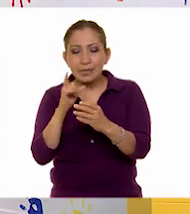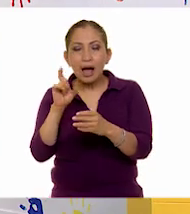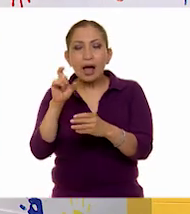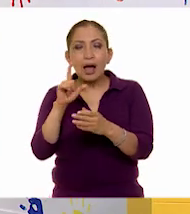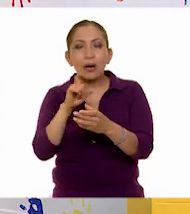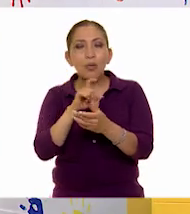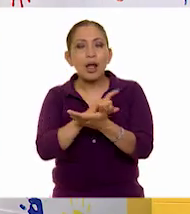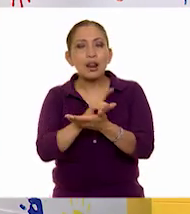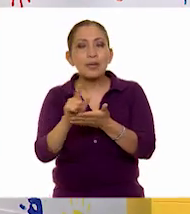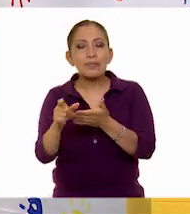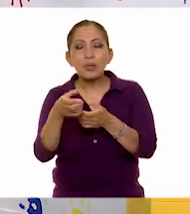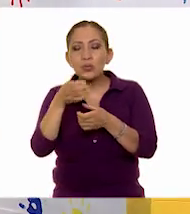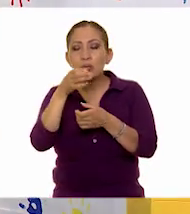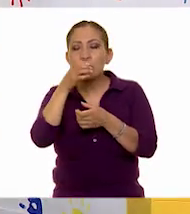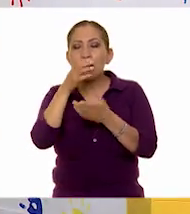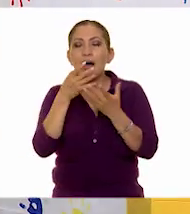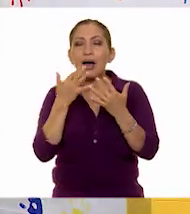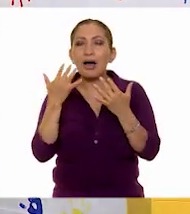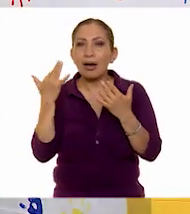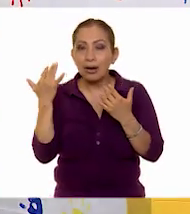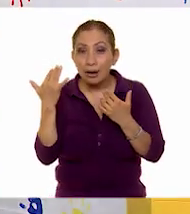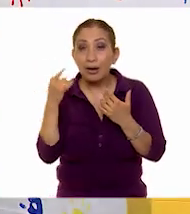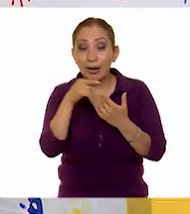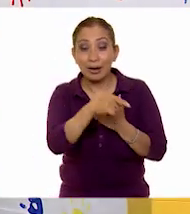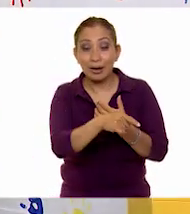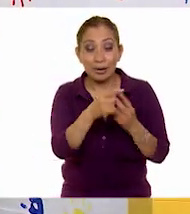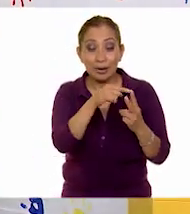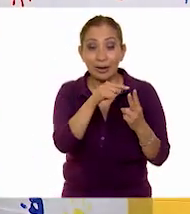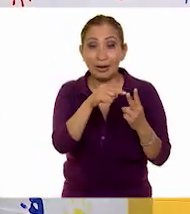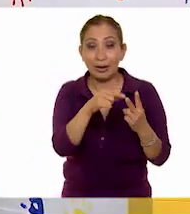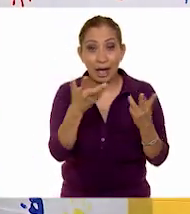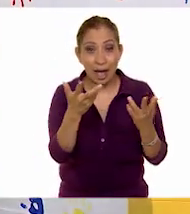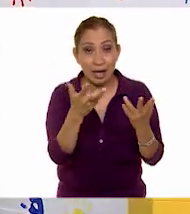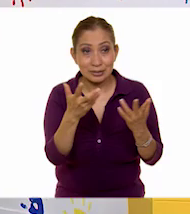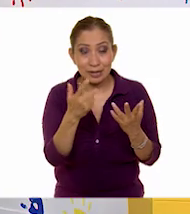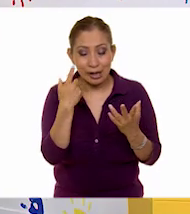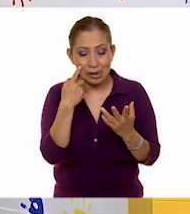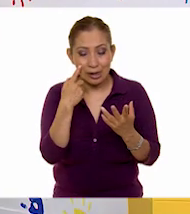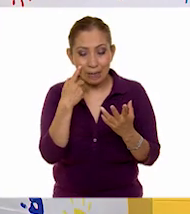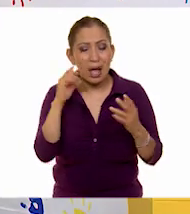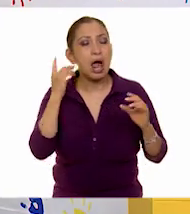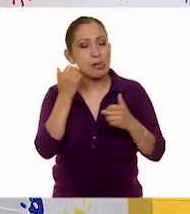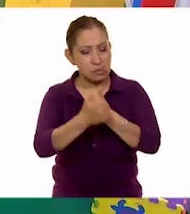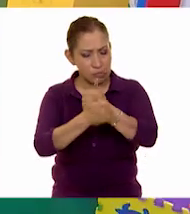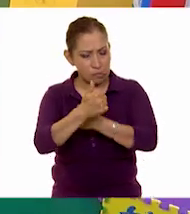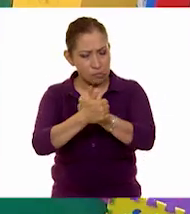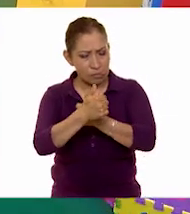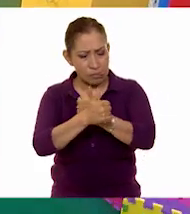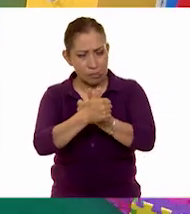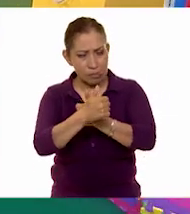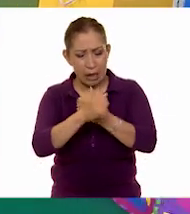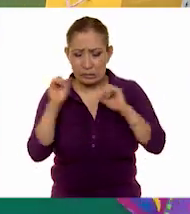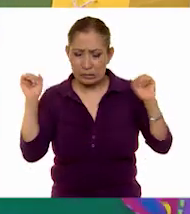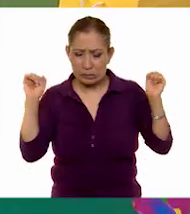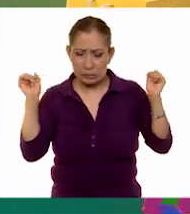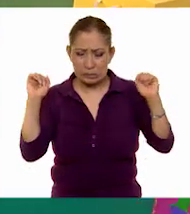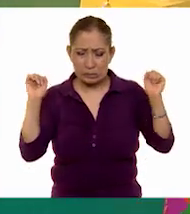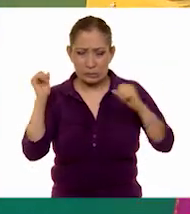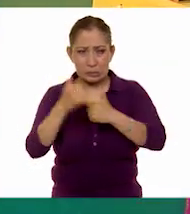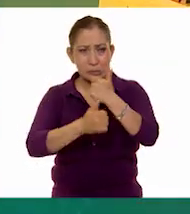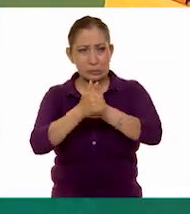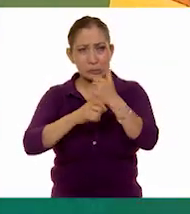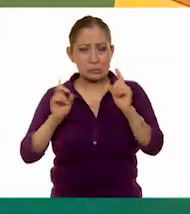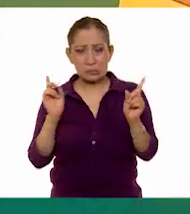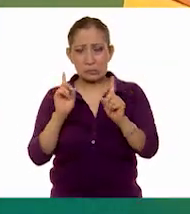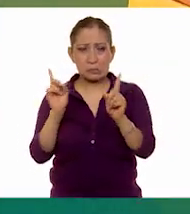simple potable. Así que ellos hicieron unas carreritas. Ajá. ¿Listo? Vamos a hacer unas carreritas, sí, tú y yo, okay, a ver quién gana. El